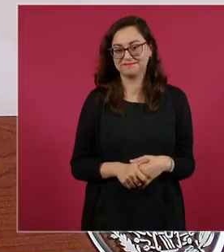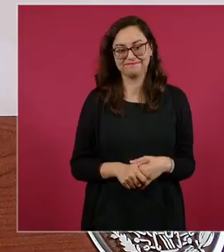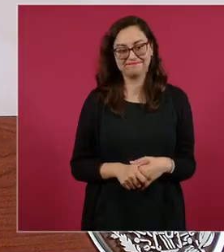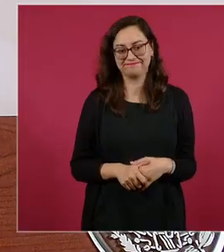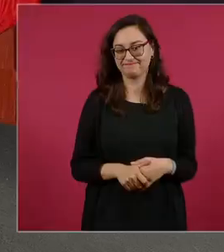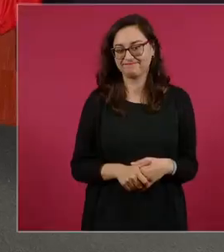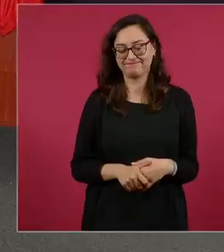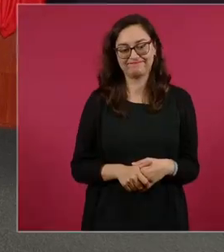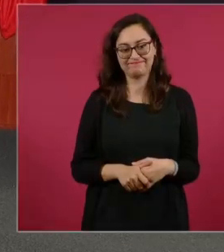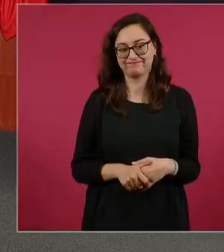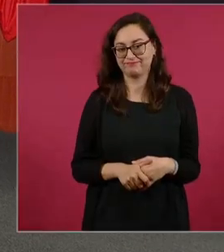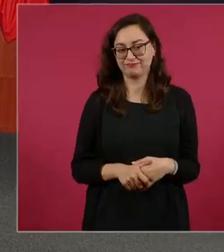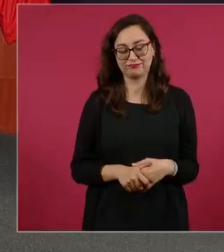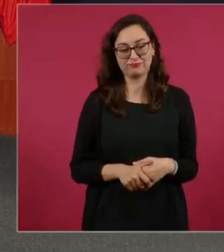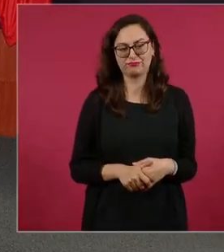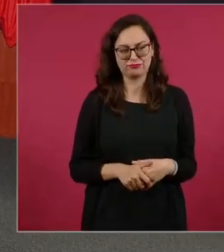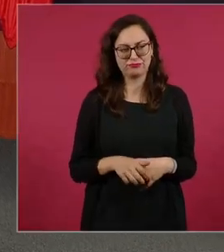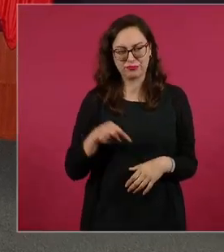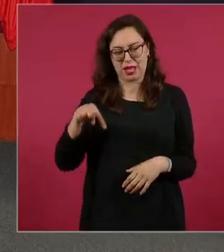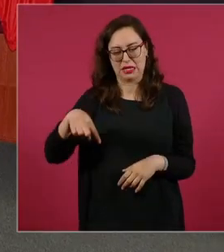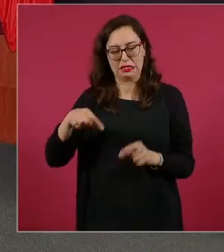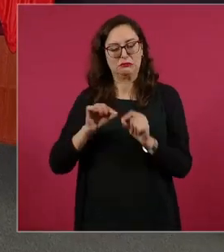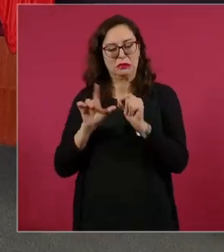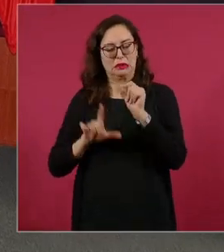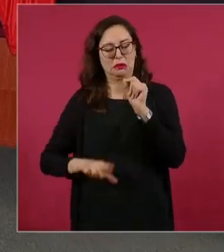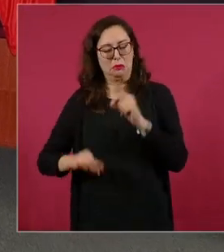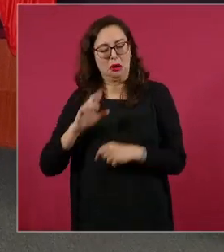no, no están muchísimo mejores los nuestros